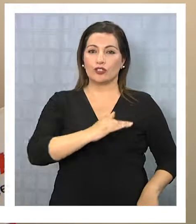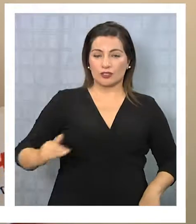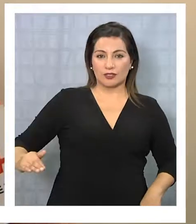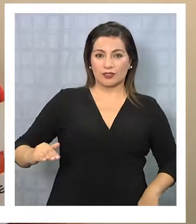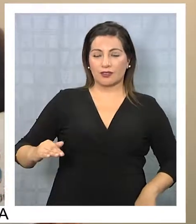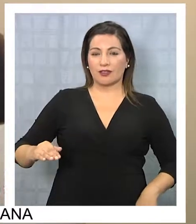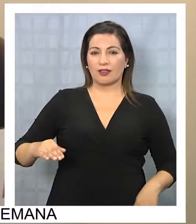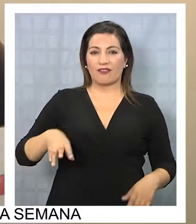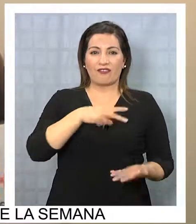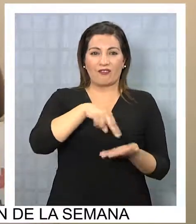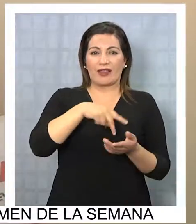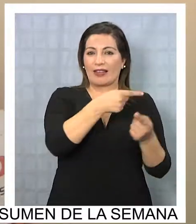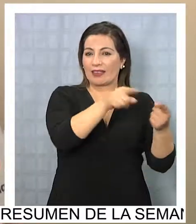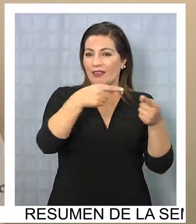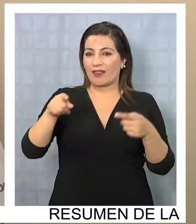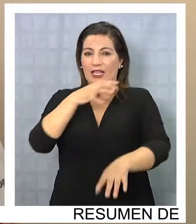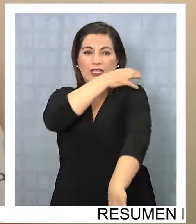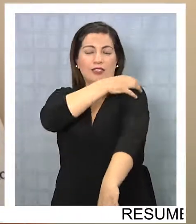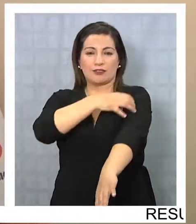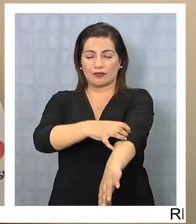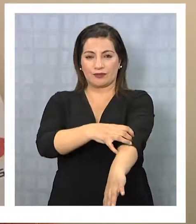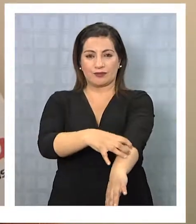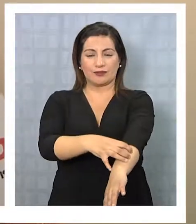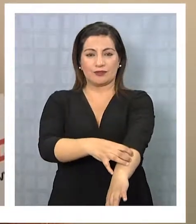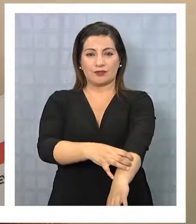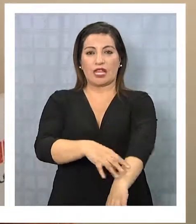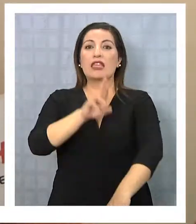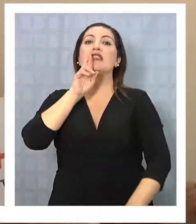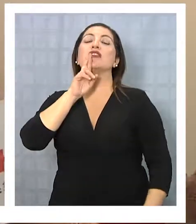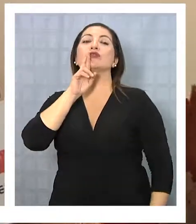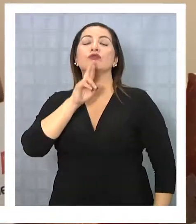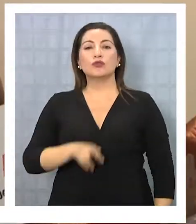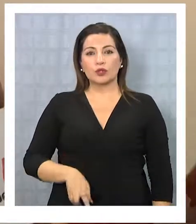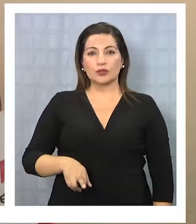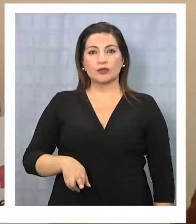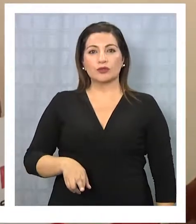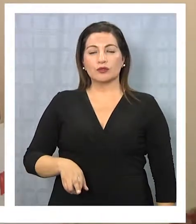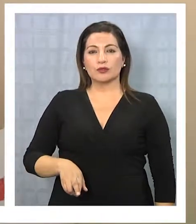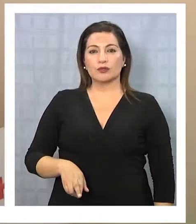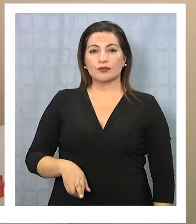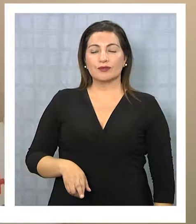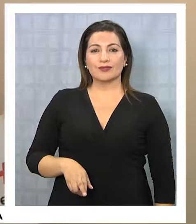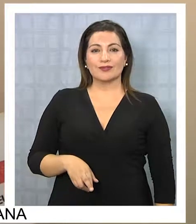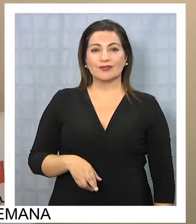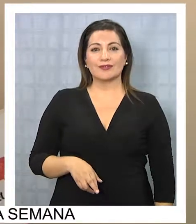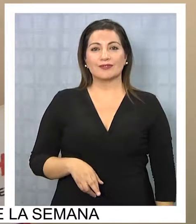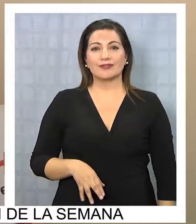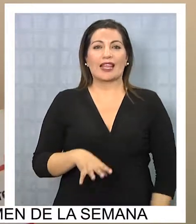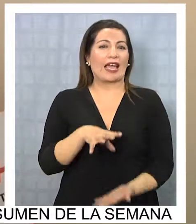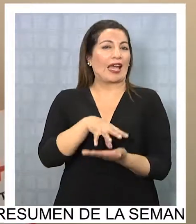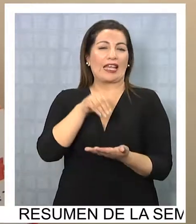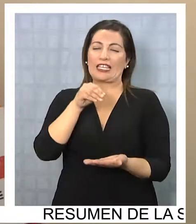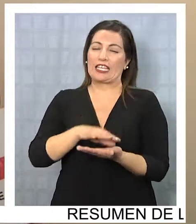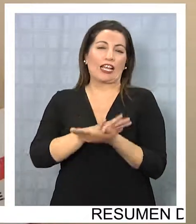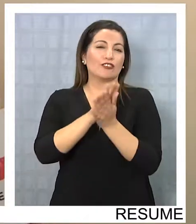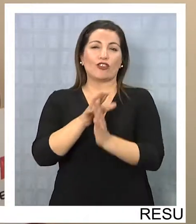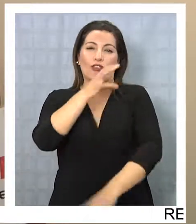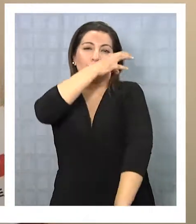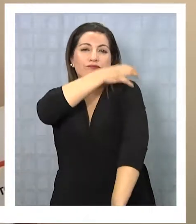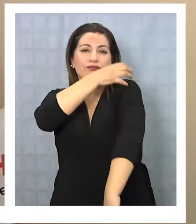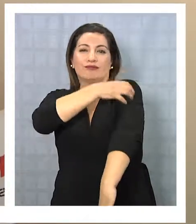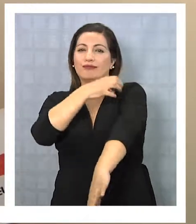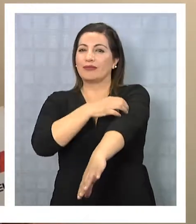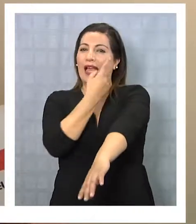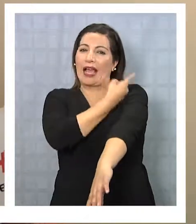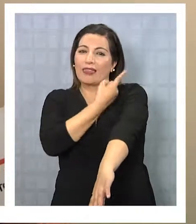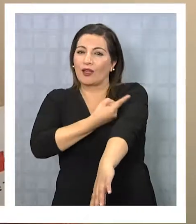bailes de acuerdo a las regiones, desde el sur hasta los últimos, Arica, todo, hacemos todo un recorrido